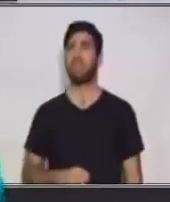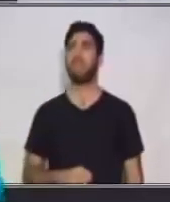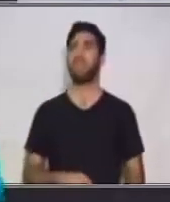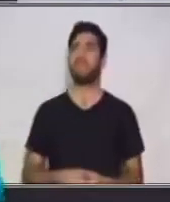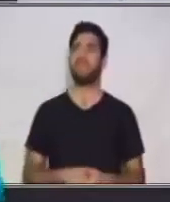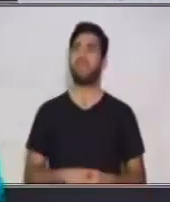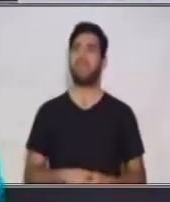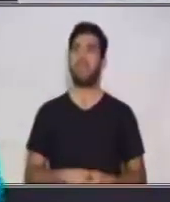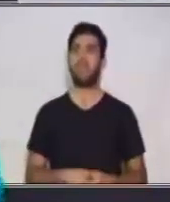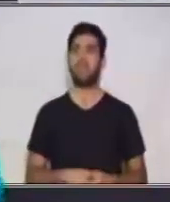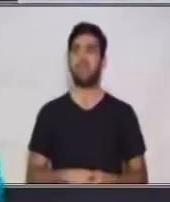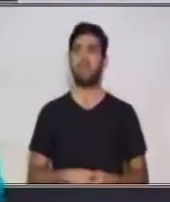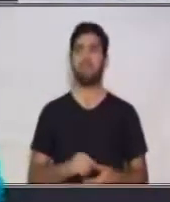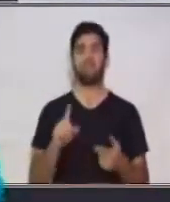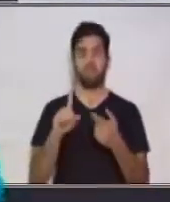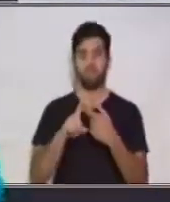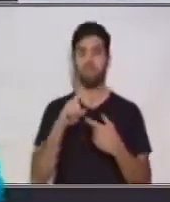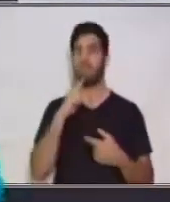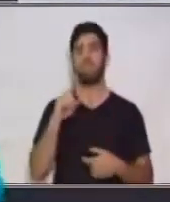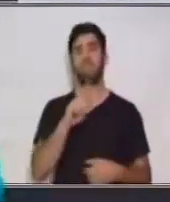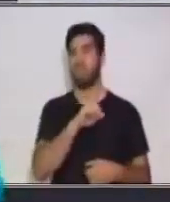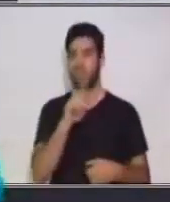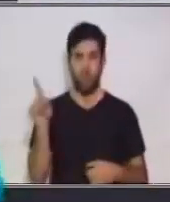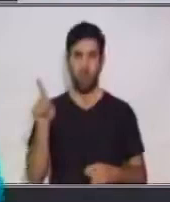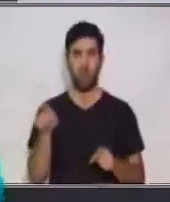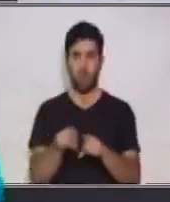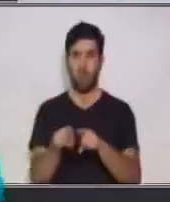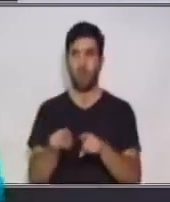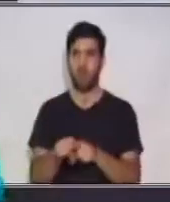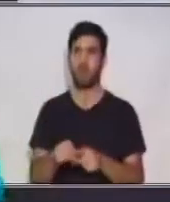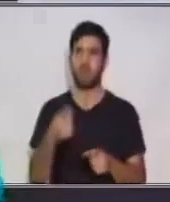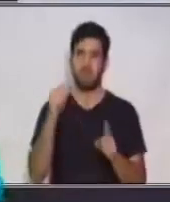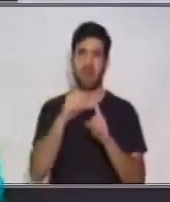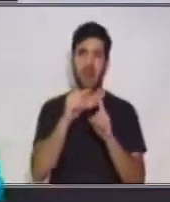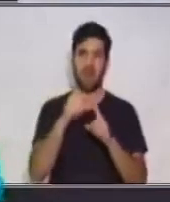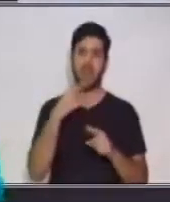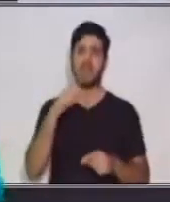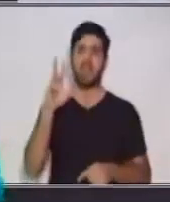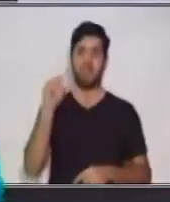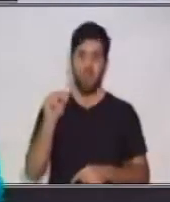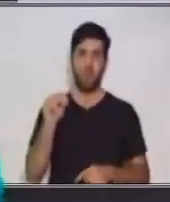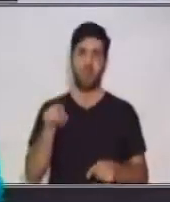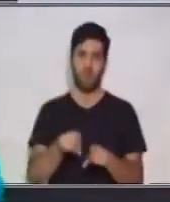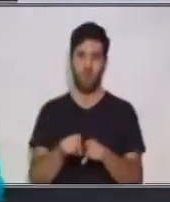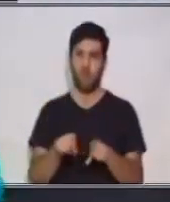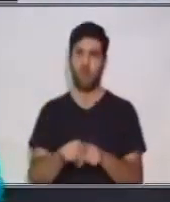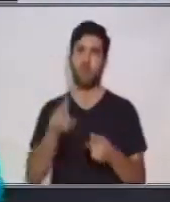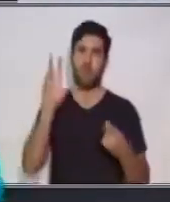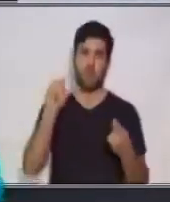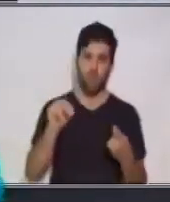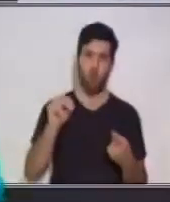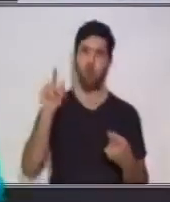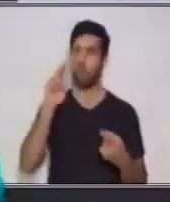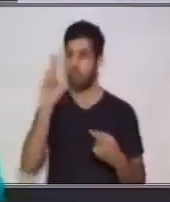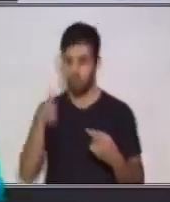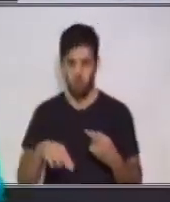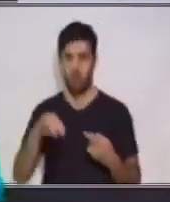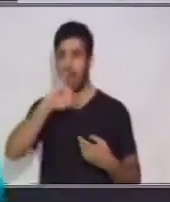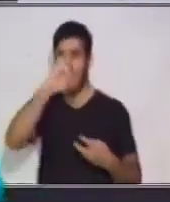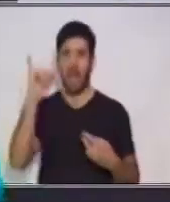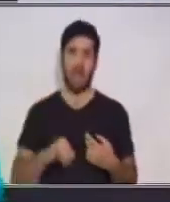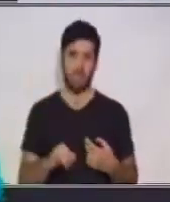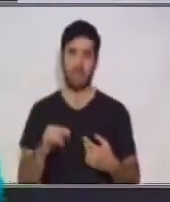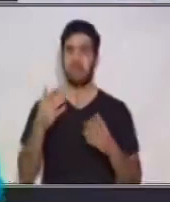también. Y de negación, todas aquellas palabras que nos vayan a dar algún tipo de negación. No, nunca,